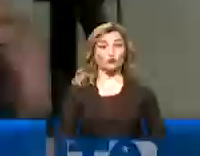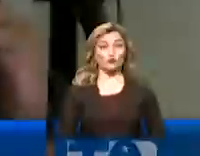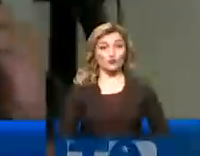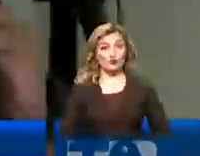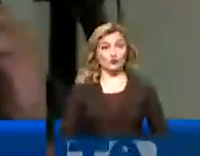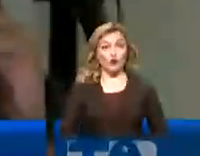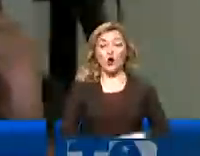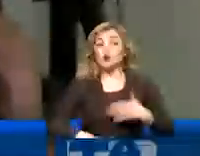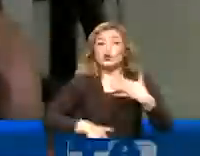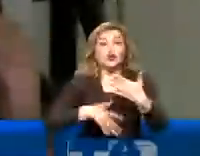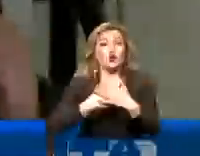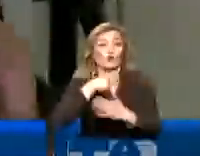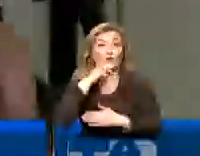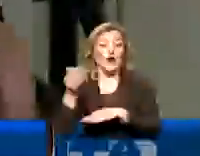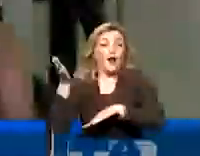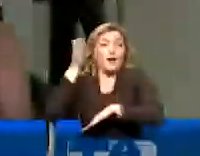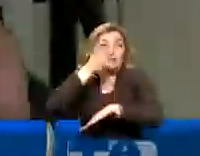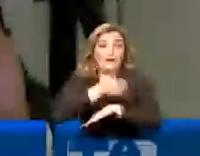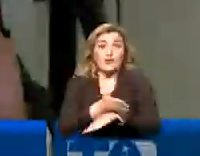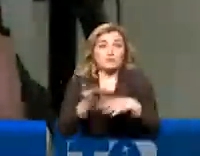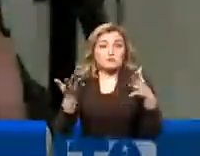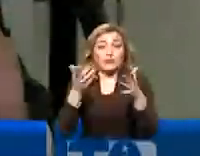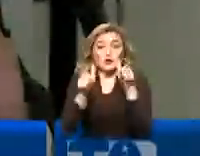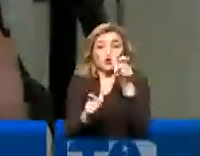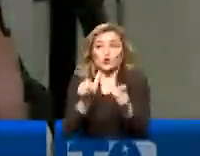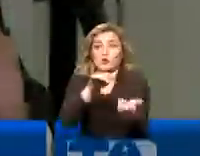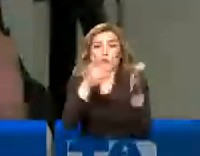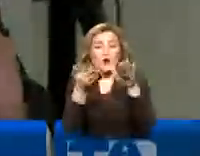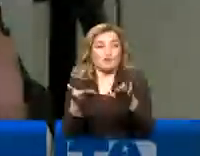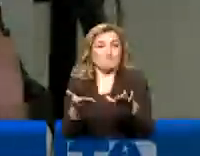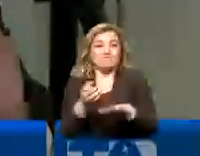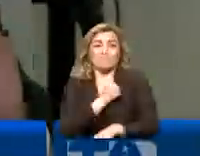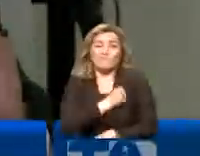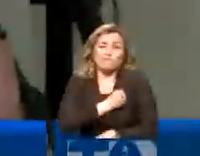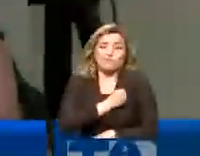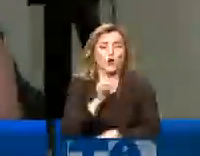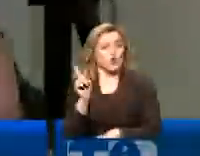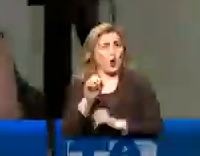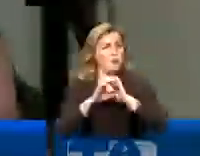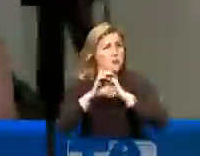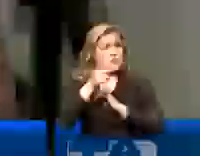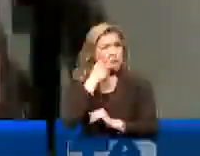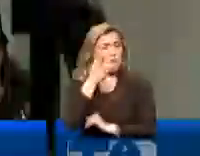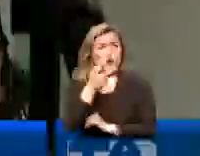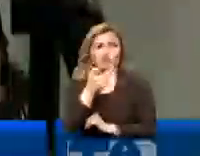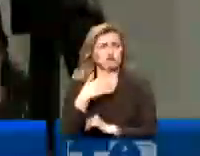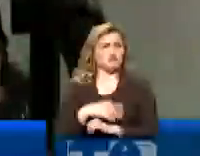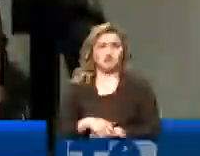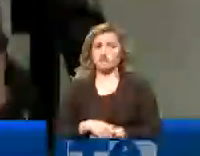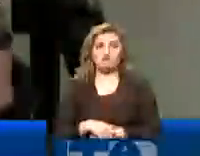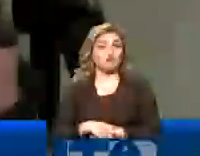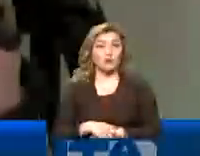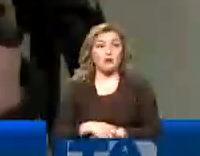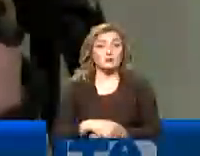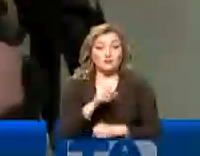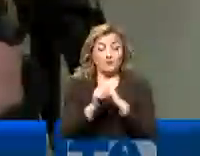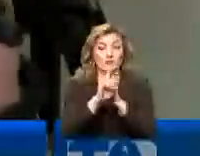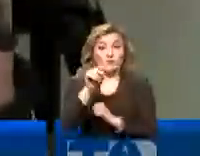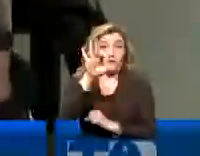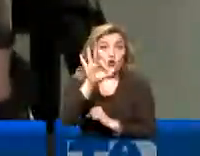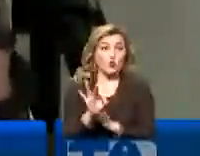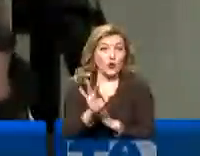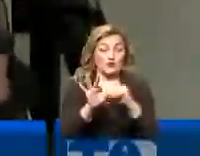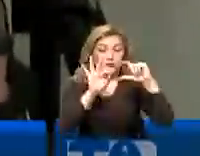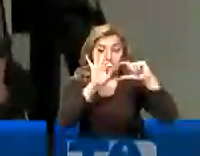todos los feriados anteriores, no tuvimos fallecidos que lamentar en transporte público de pasajeros. En todo el año tenemos una